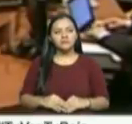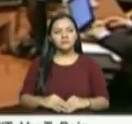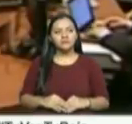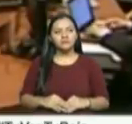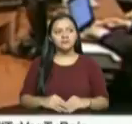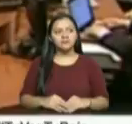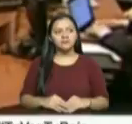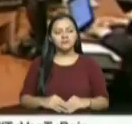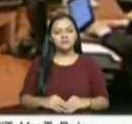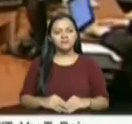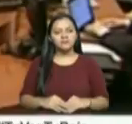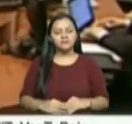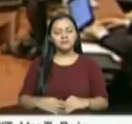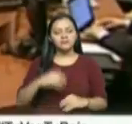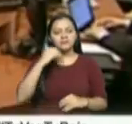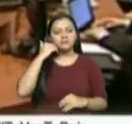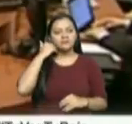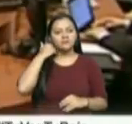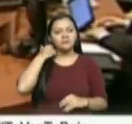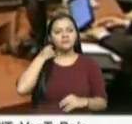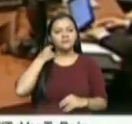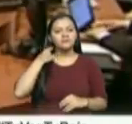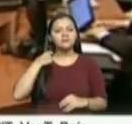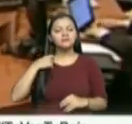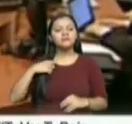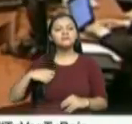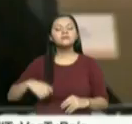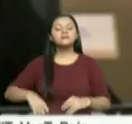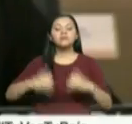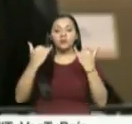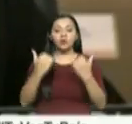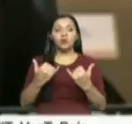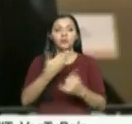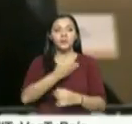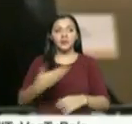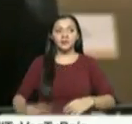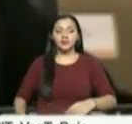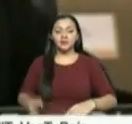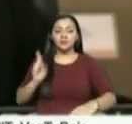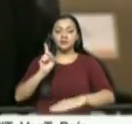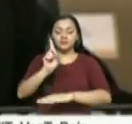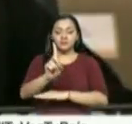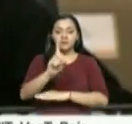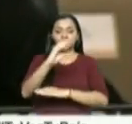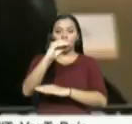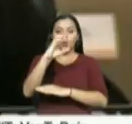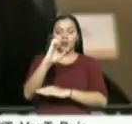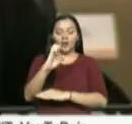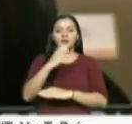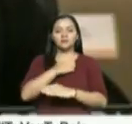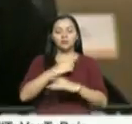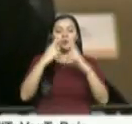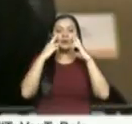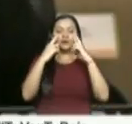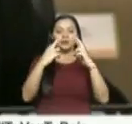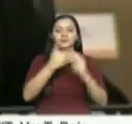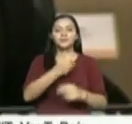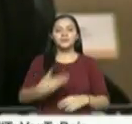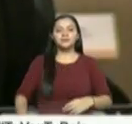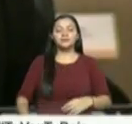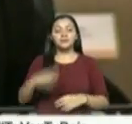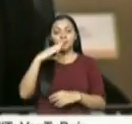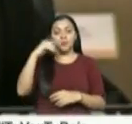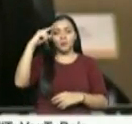Como secretario general de la OEA, deseo expresar mi reconocimiento a la presidencia de Rafael Correa. Su trabajo